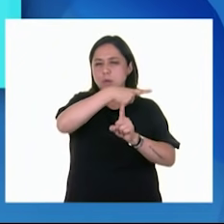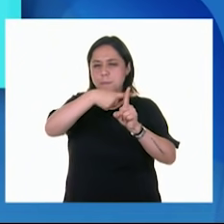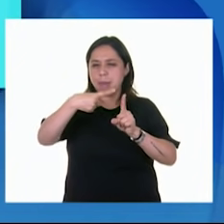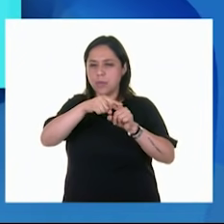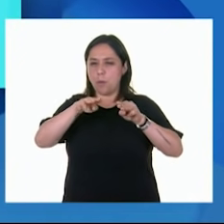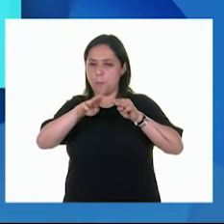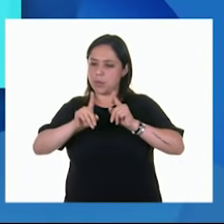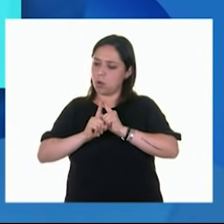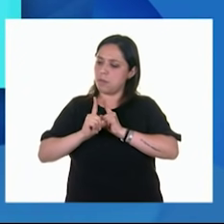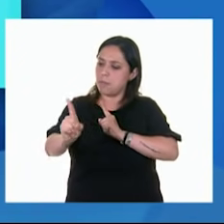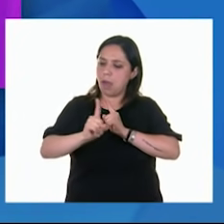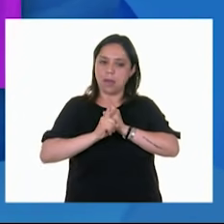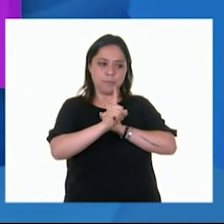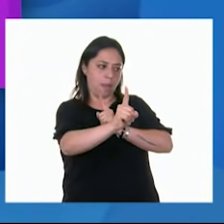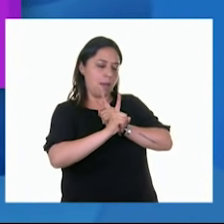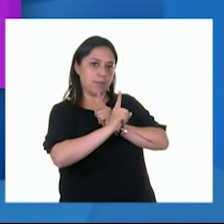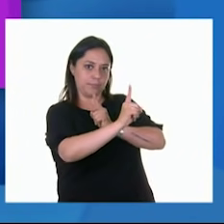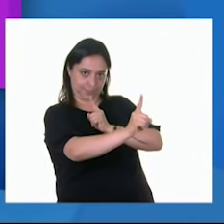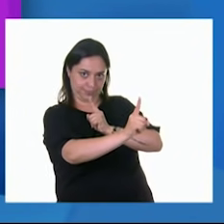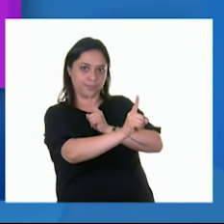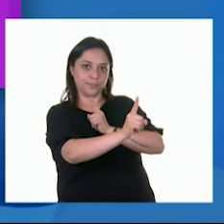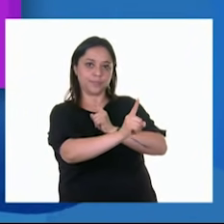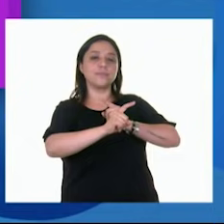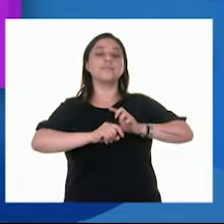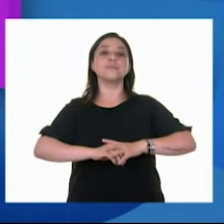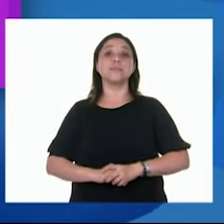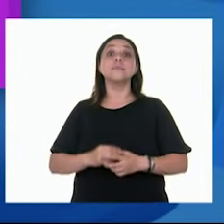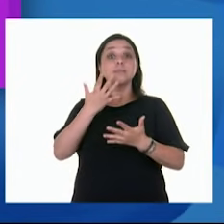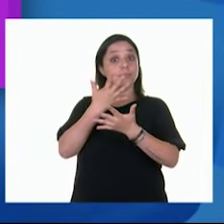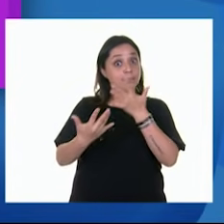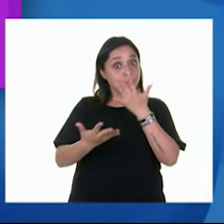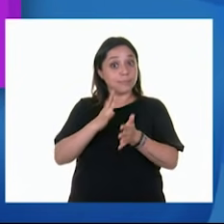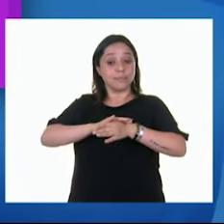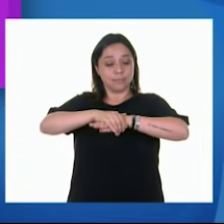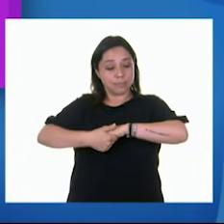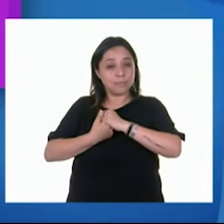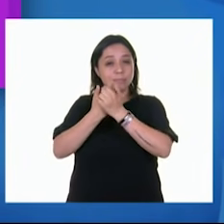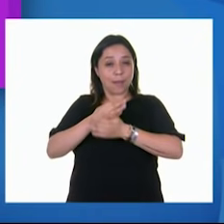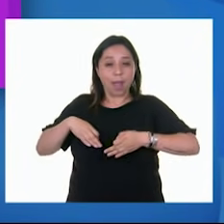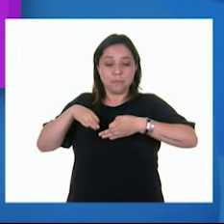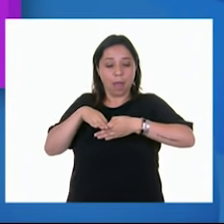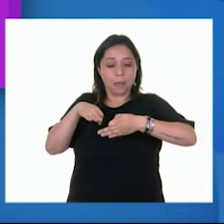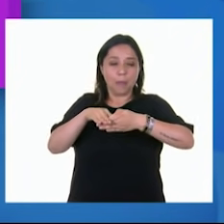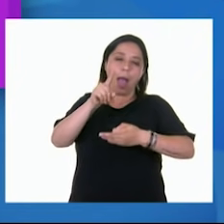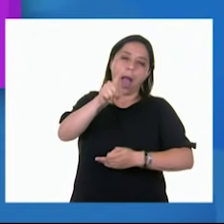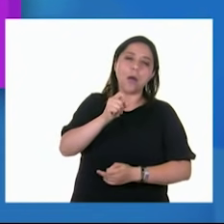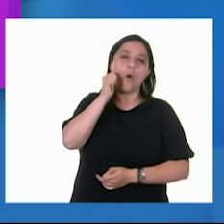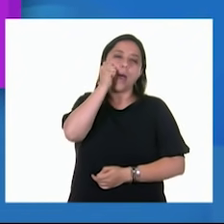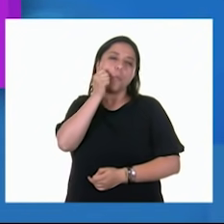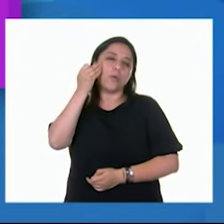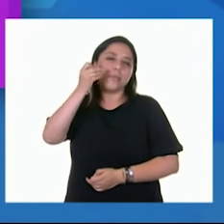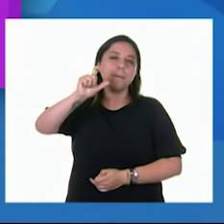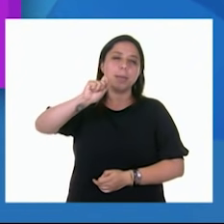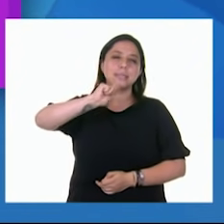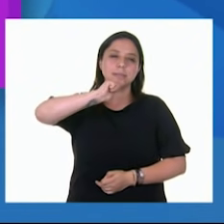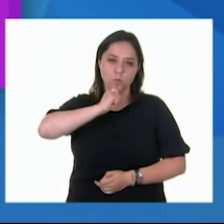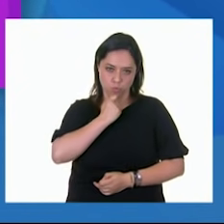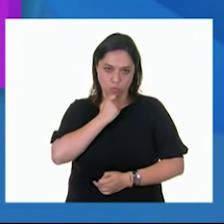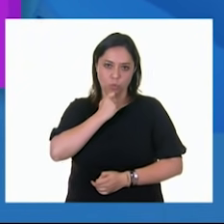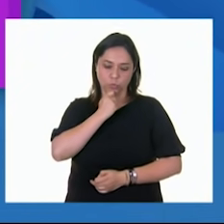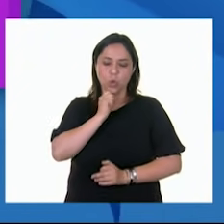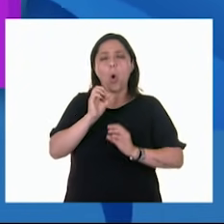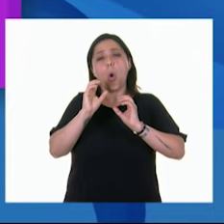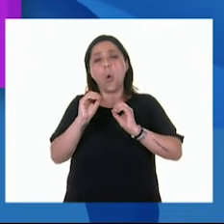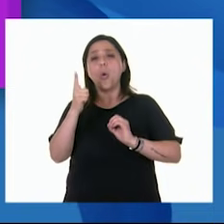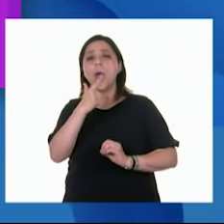de 1,5 metros entre tú y los demás. Lávate las manos muy seguido con agua y jabón por lo menos durante 20 segundos